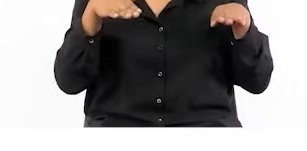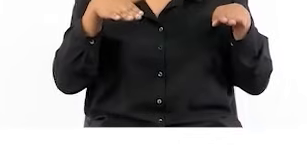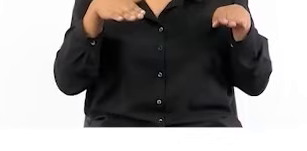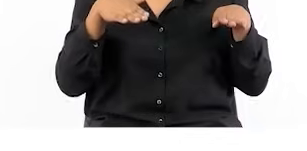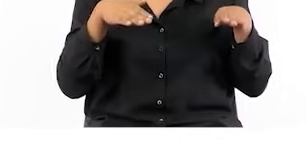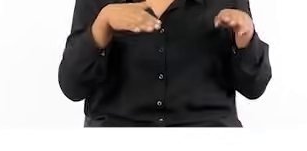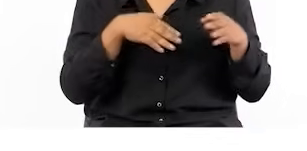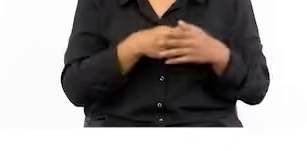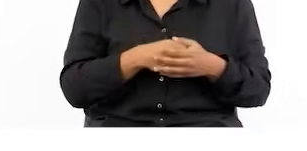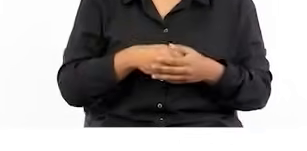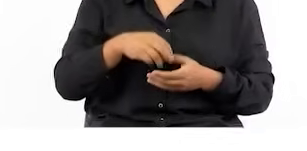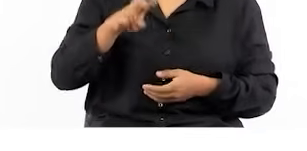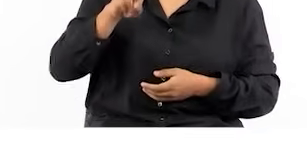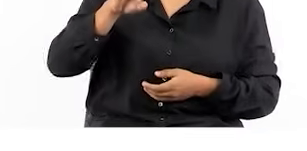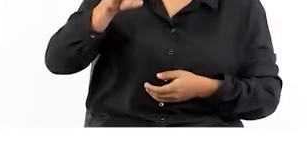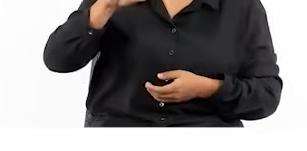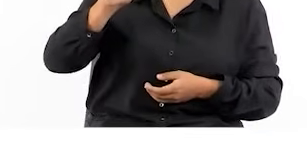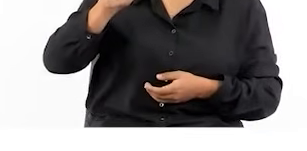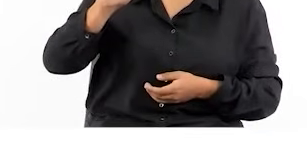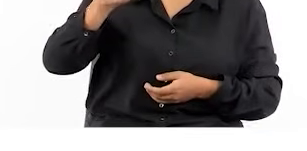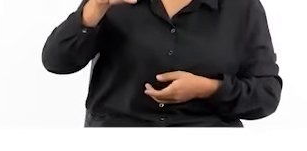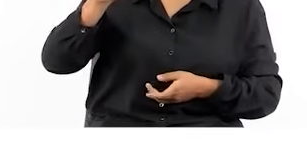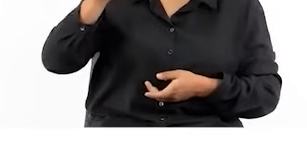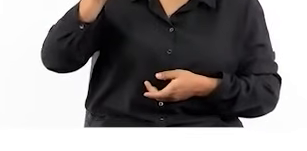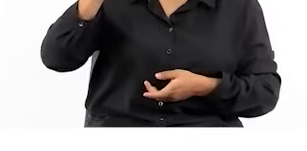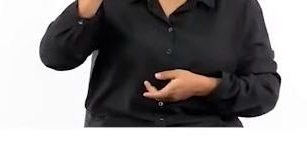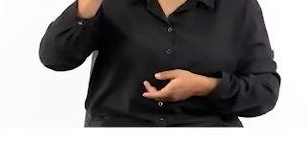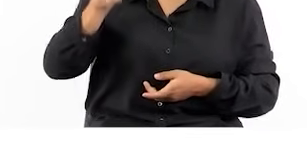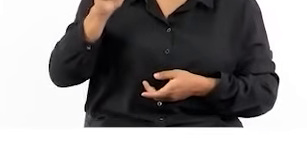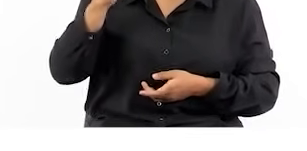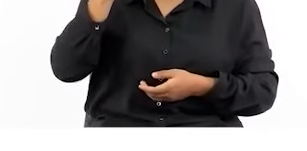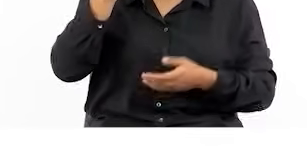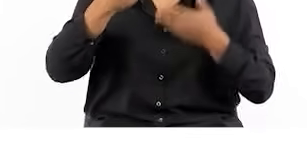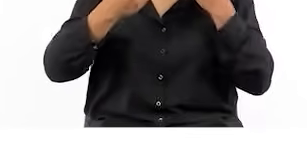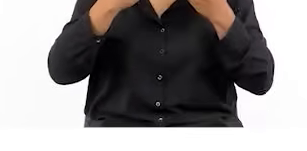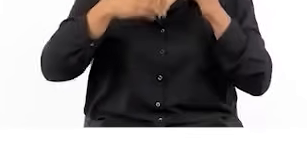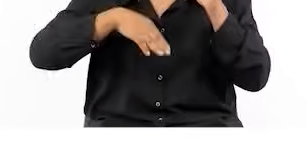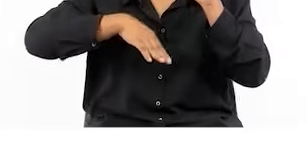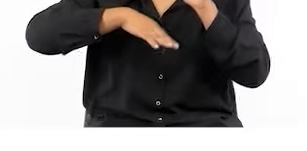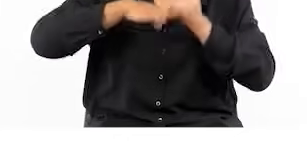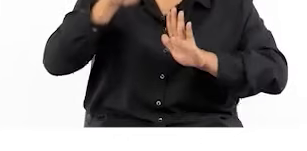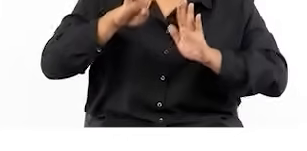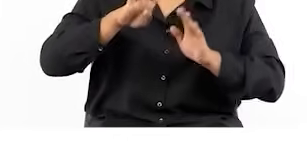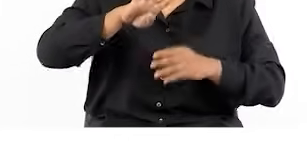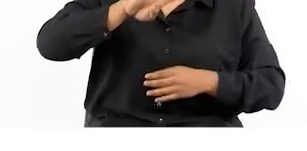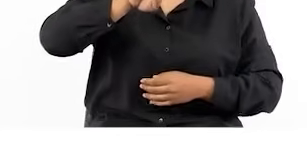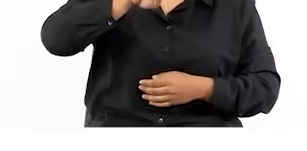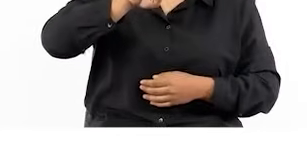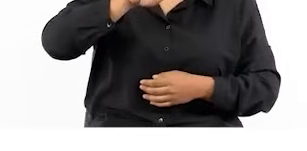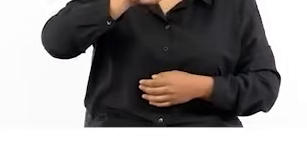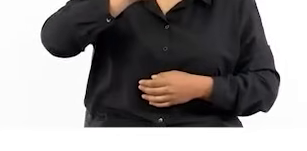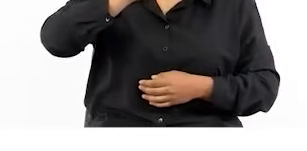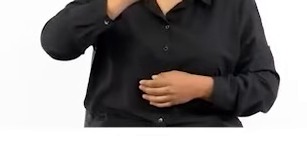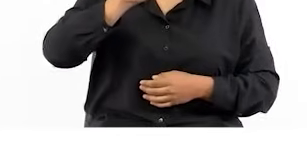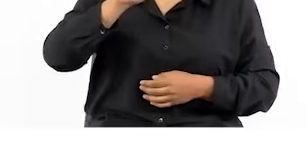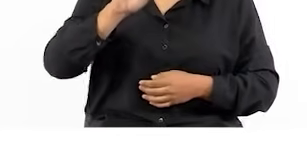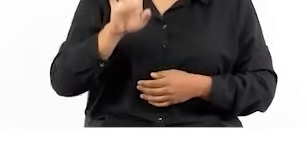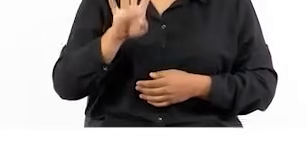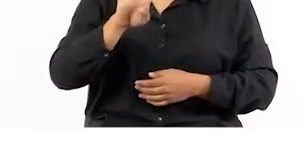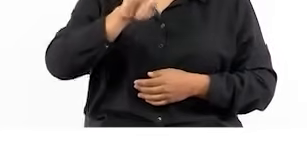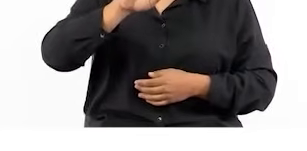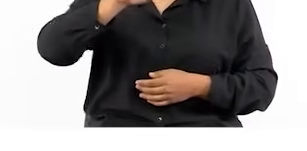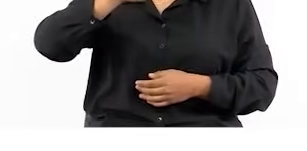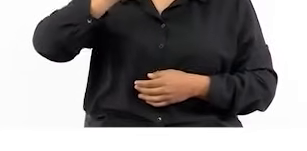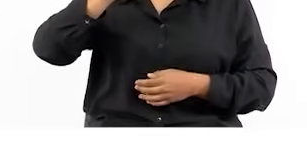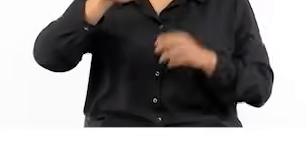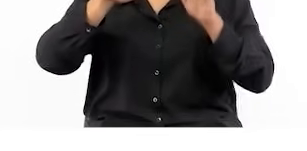¿tienen un final las estrellas? Solamente en la Vía Láctea, las últimas estimaciones indican que hay más de